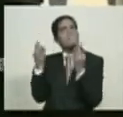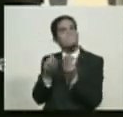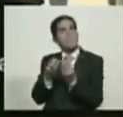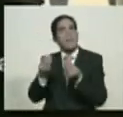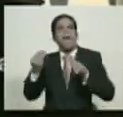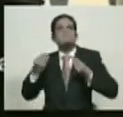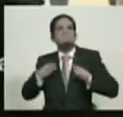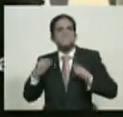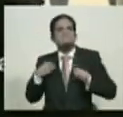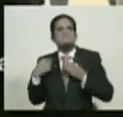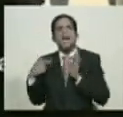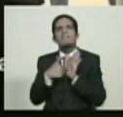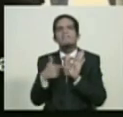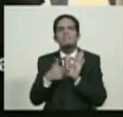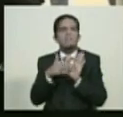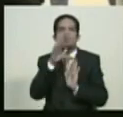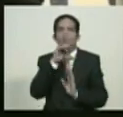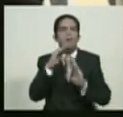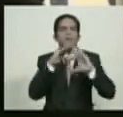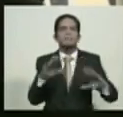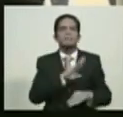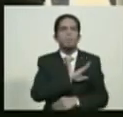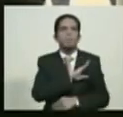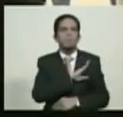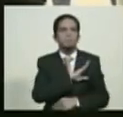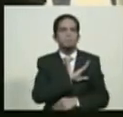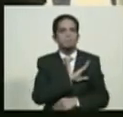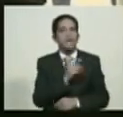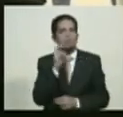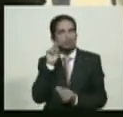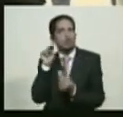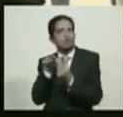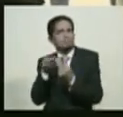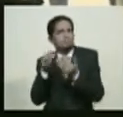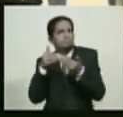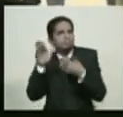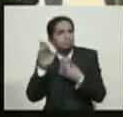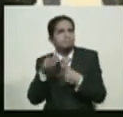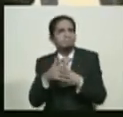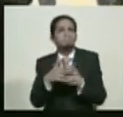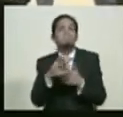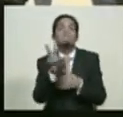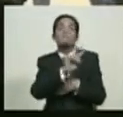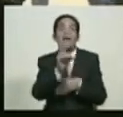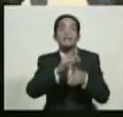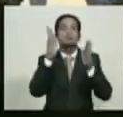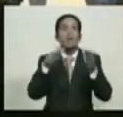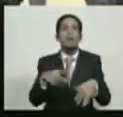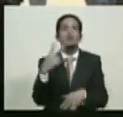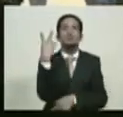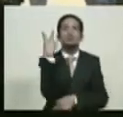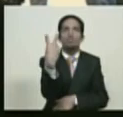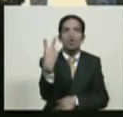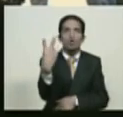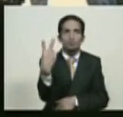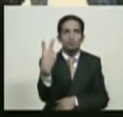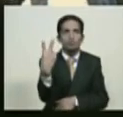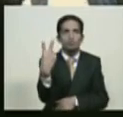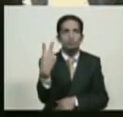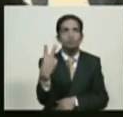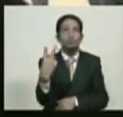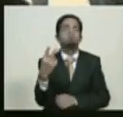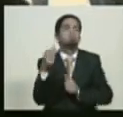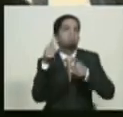es alquilado, no tienen su casa. Y conocí más de 290 venezolanos, de los cuales dos nada más considero yo que están